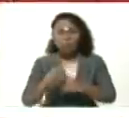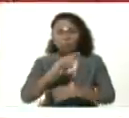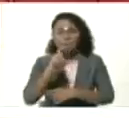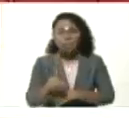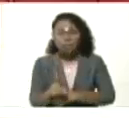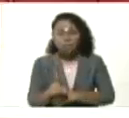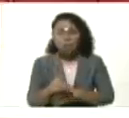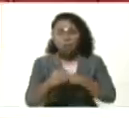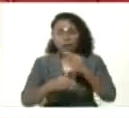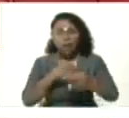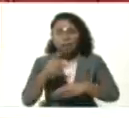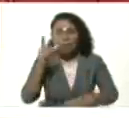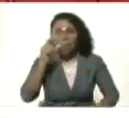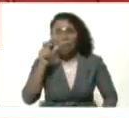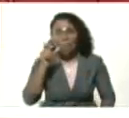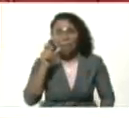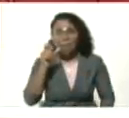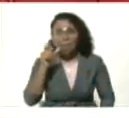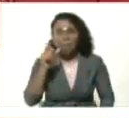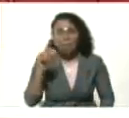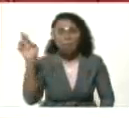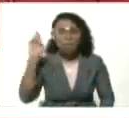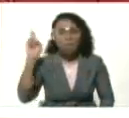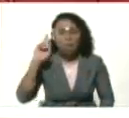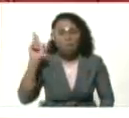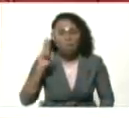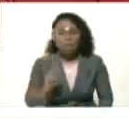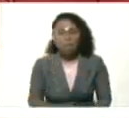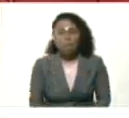realiza Lisandro Rojas por YBKE Mundial.